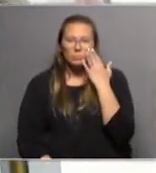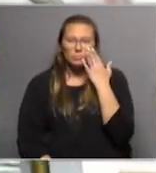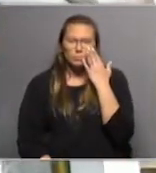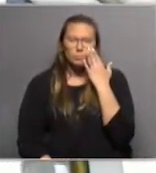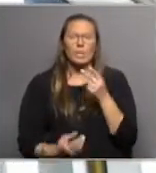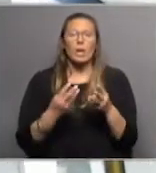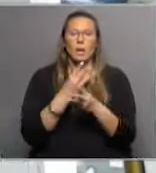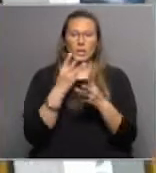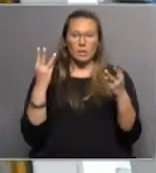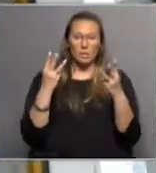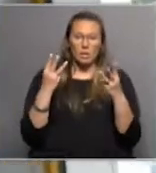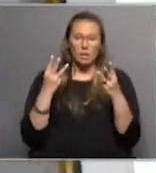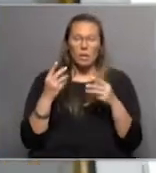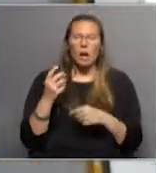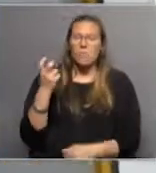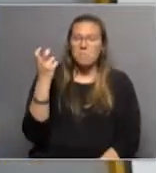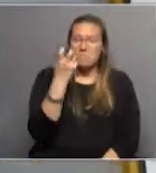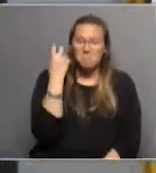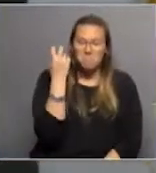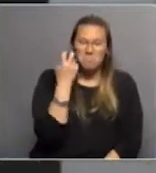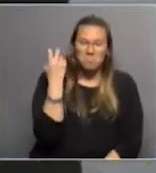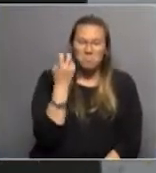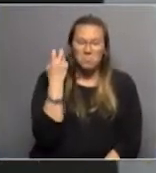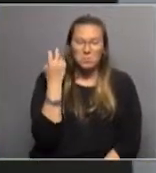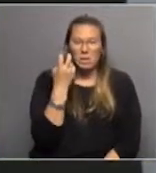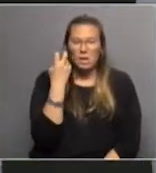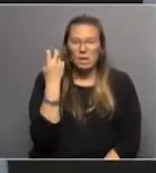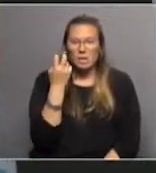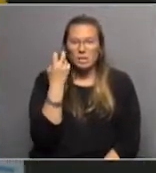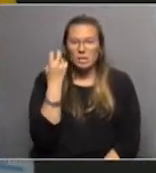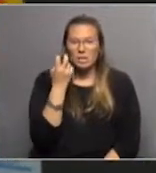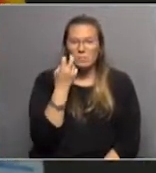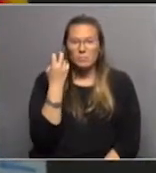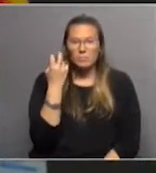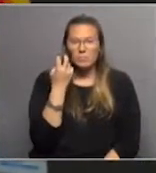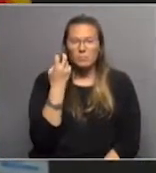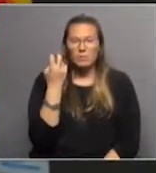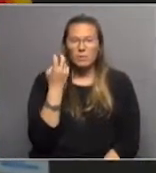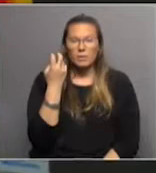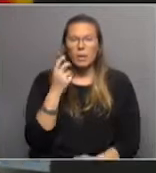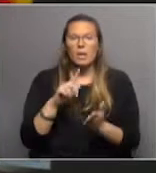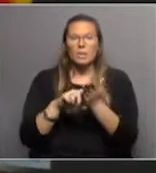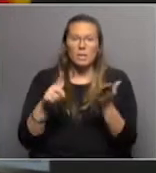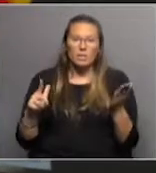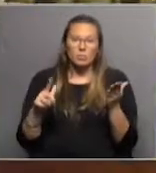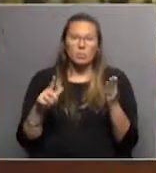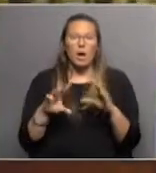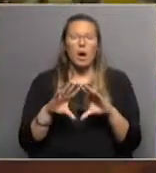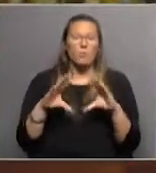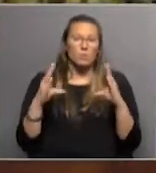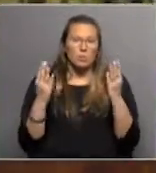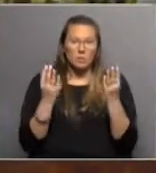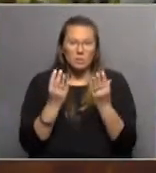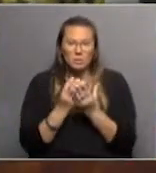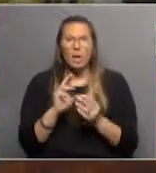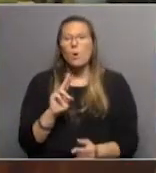En general se viene a buscar bastante, te diría, la parte de literatura universal,